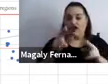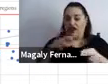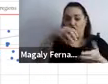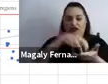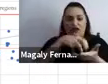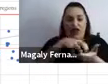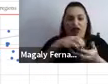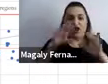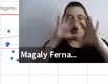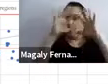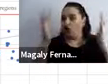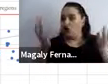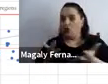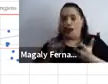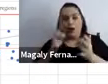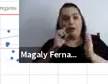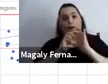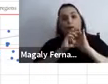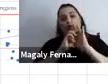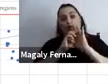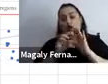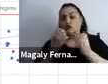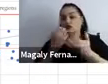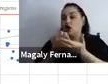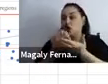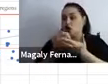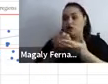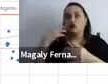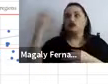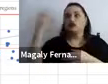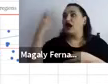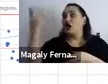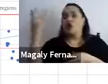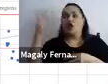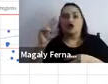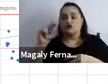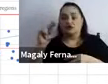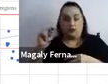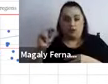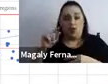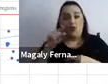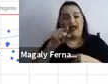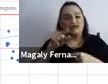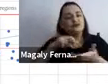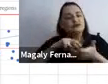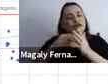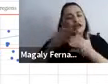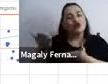modelos económicos y mucho menos ecológicos. Luego, esto nos plantea